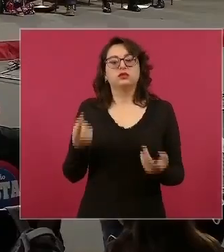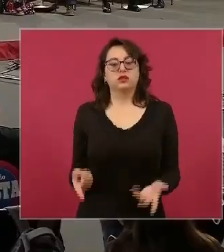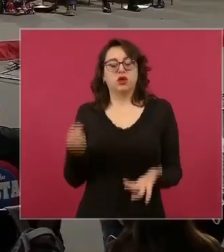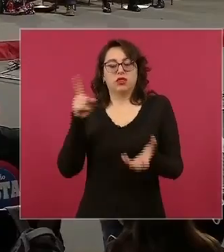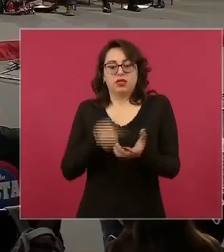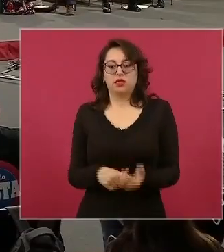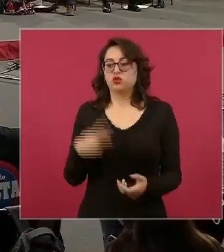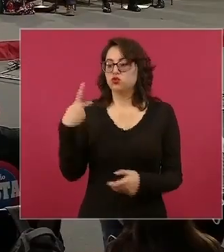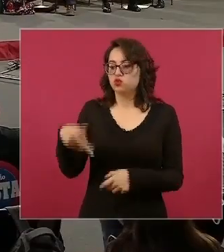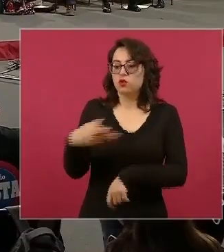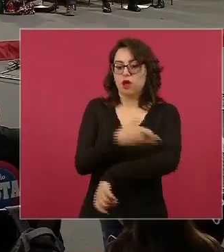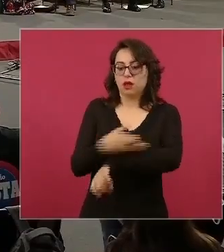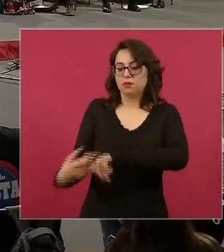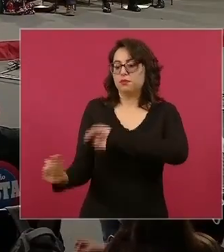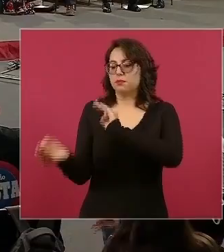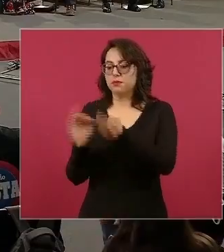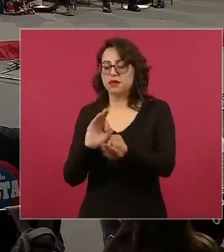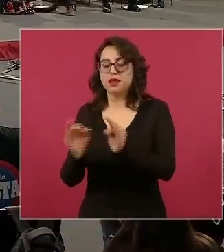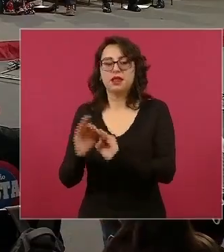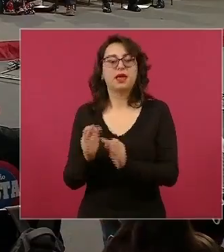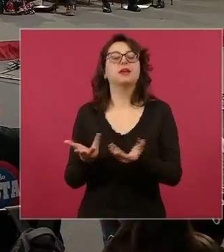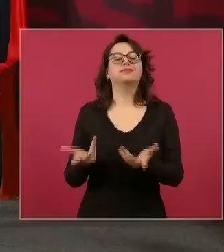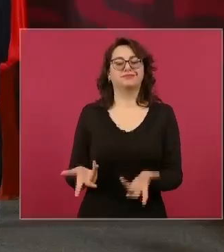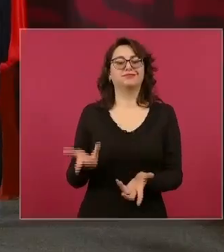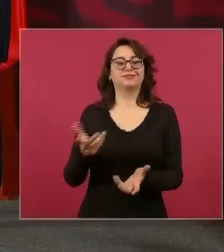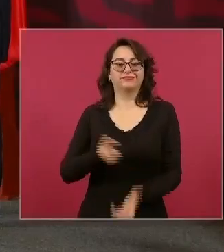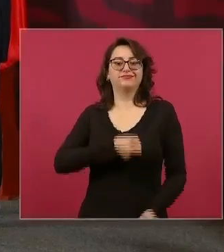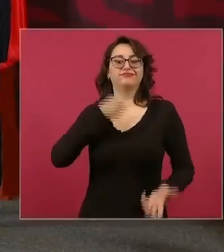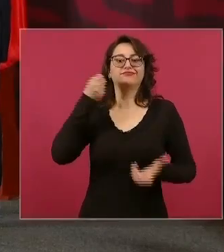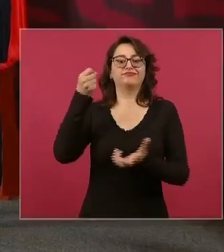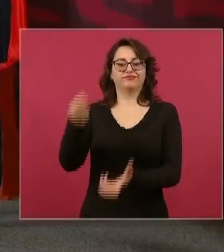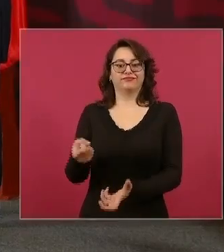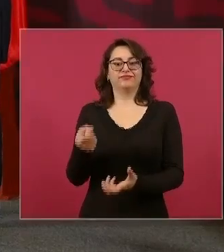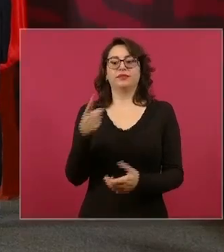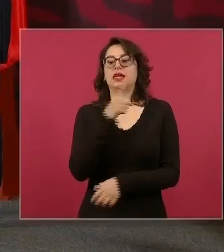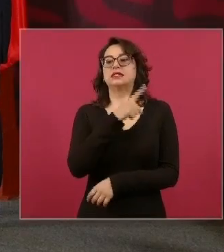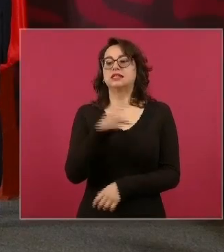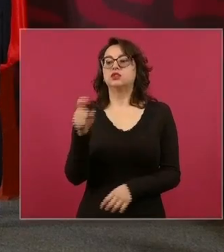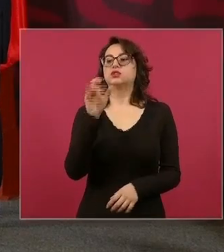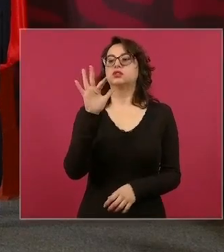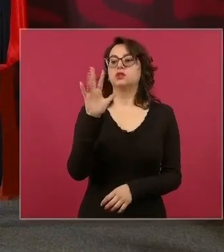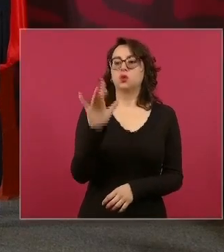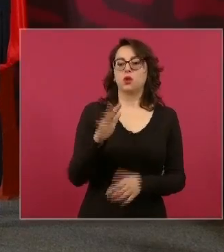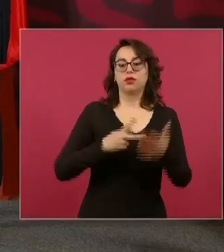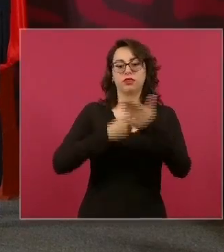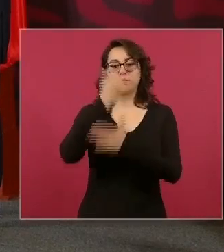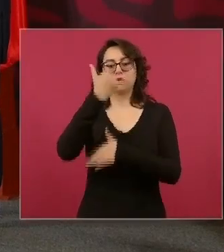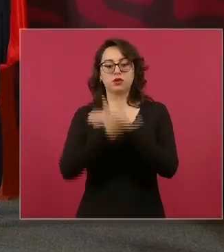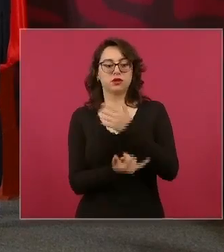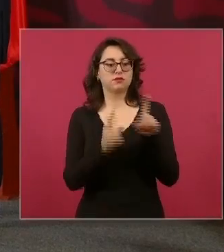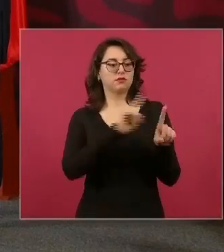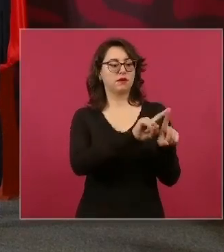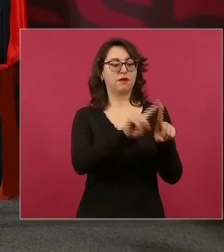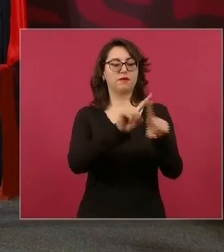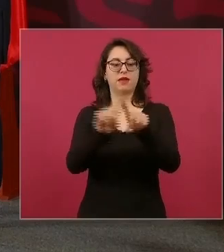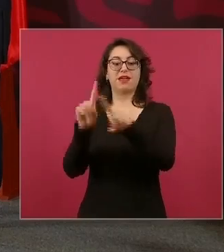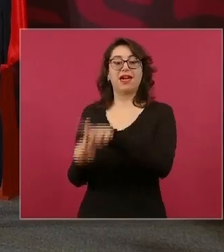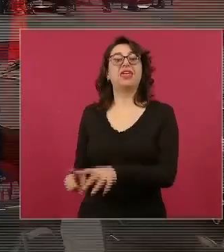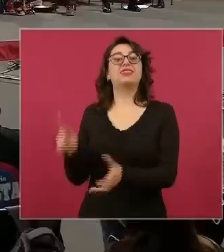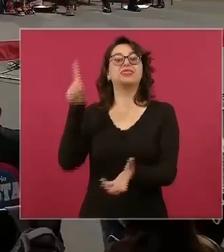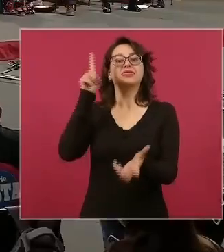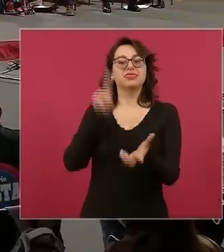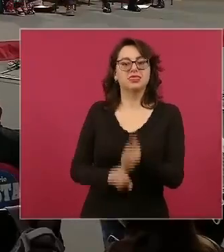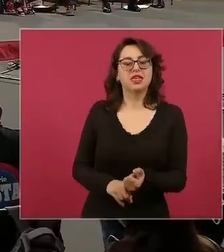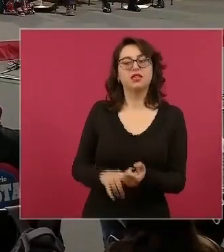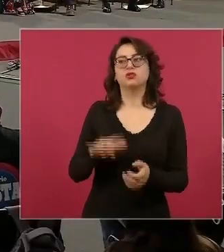administración a Yucatán han ido al interior del Estado. Estamos hablando de más de 150 proyectos de inversión. Y como pueden ver